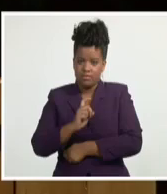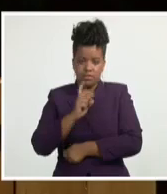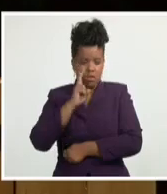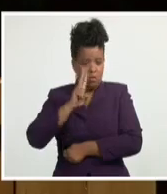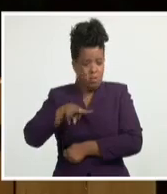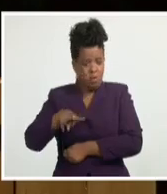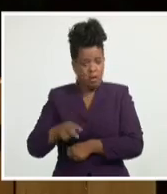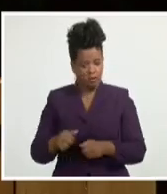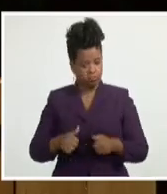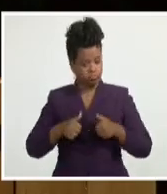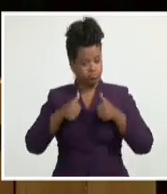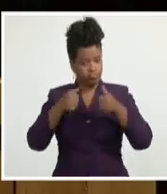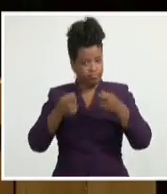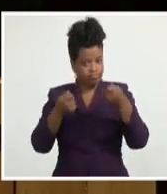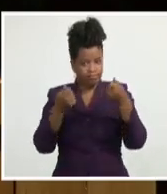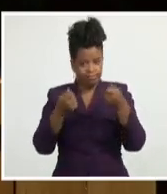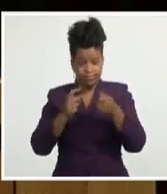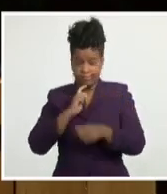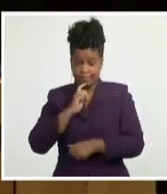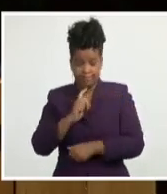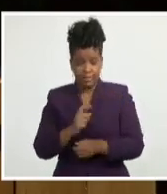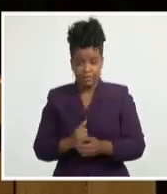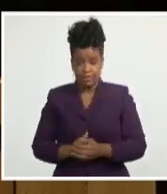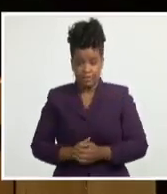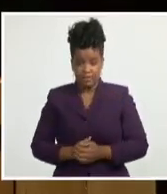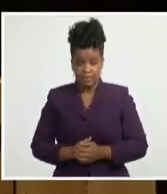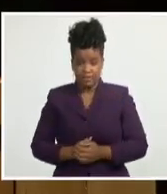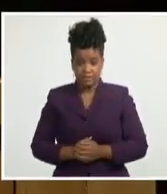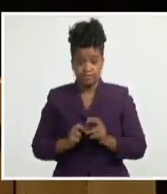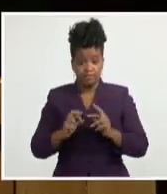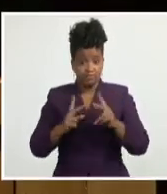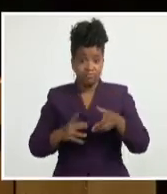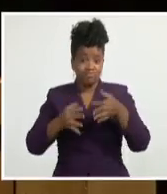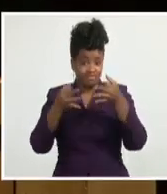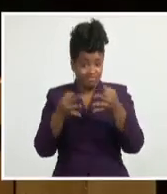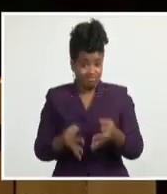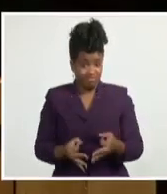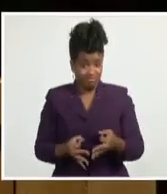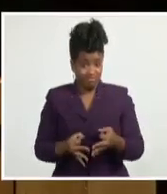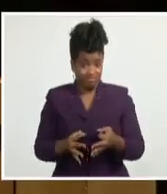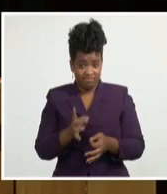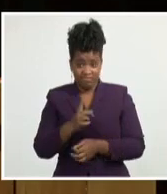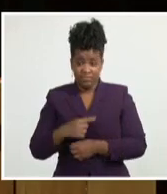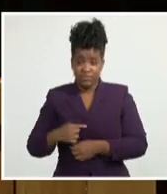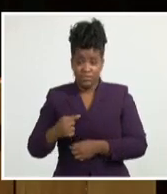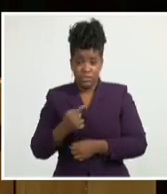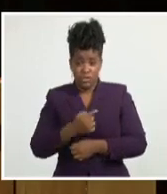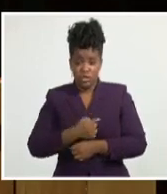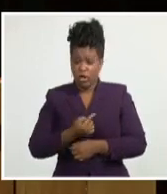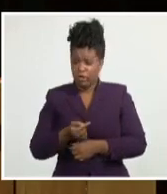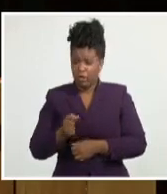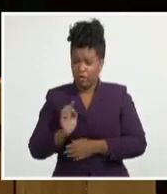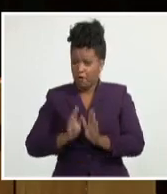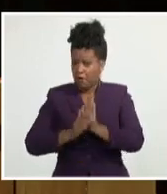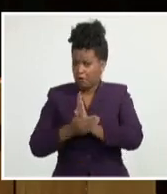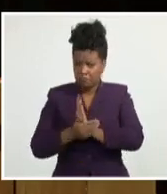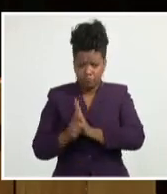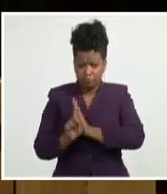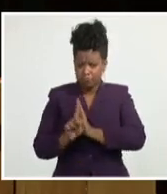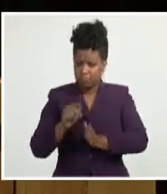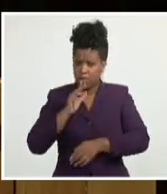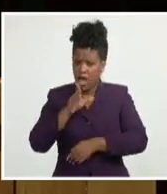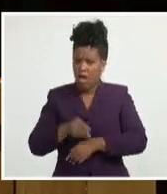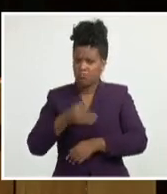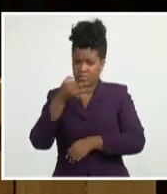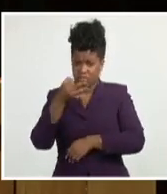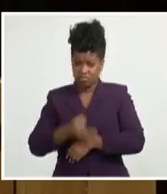y el bienestar. Al ratificar esta verdad, no se intenta ocultar las insuficiencias de nuestra propia realidad